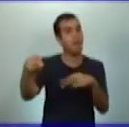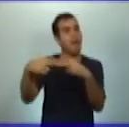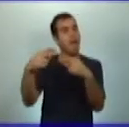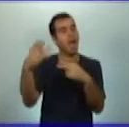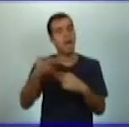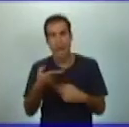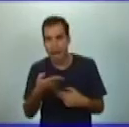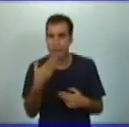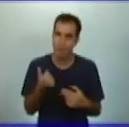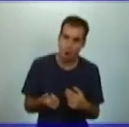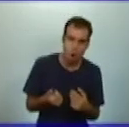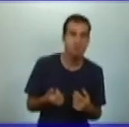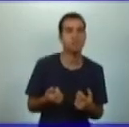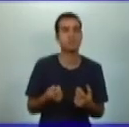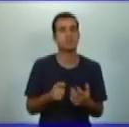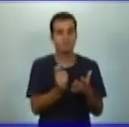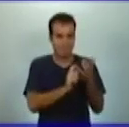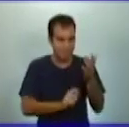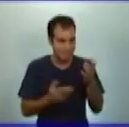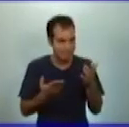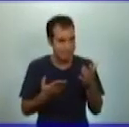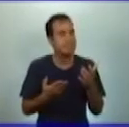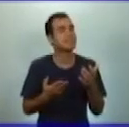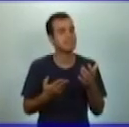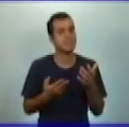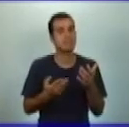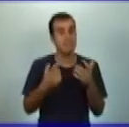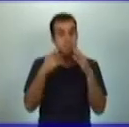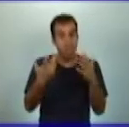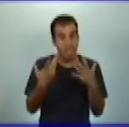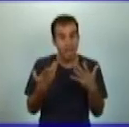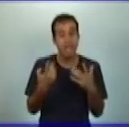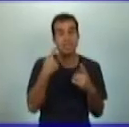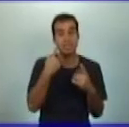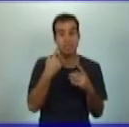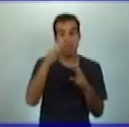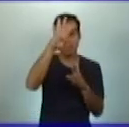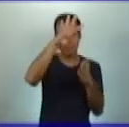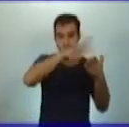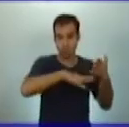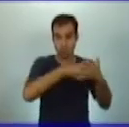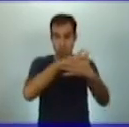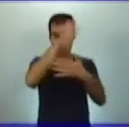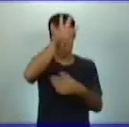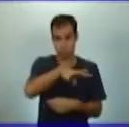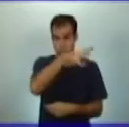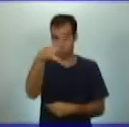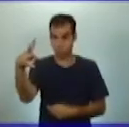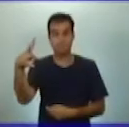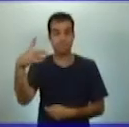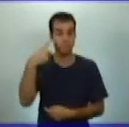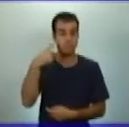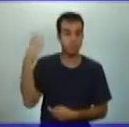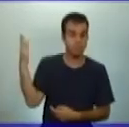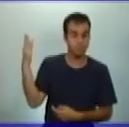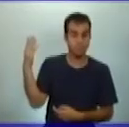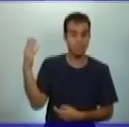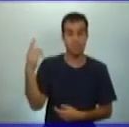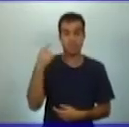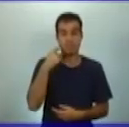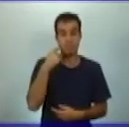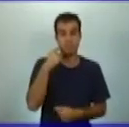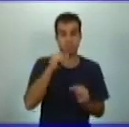más dinámica, pero lo más importante es que hagan el diagrama. Muy fácil de hacer. En el primer nivel, pongan que tienen 2